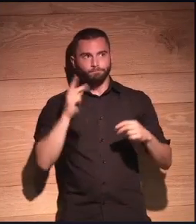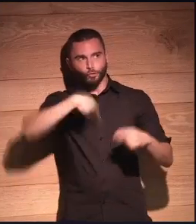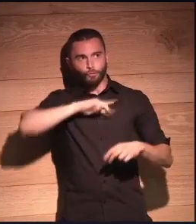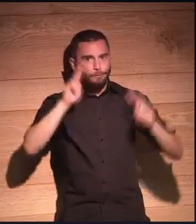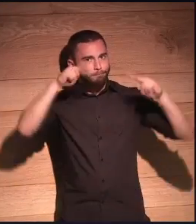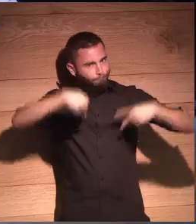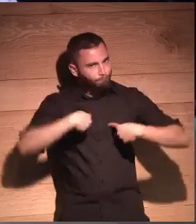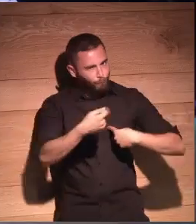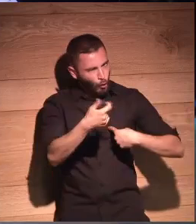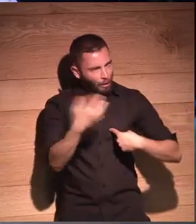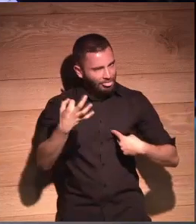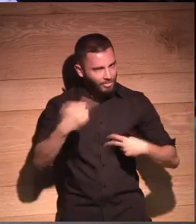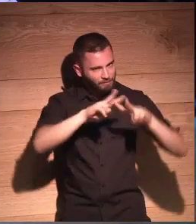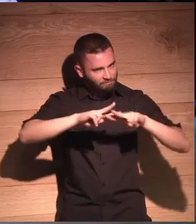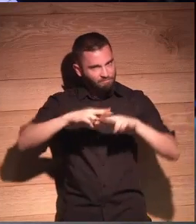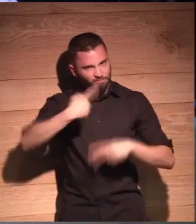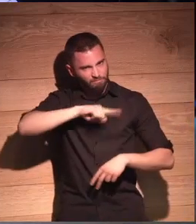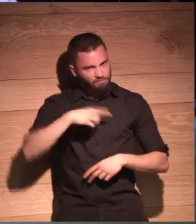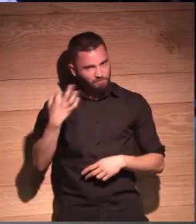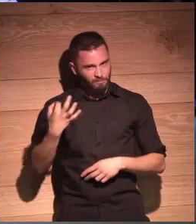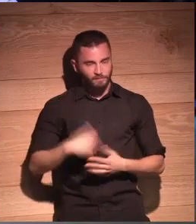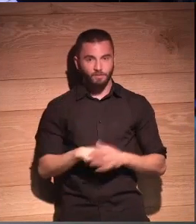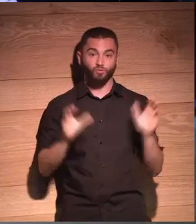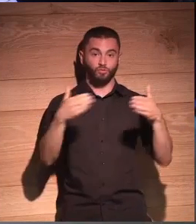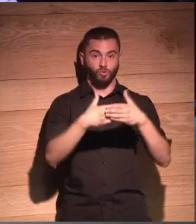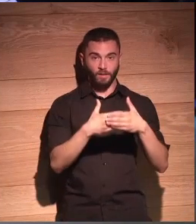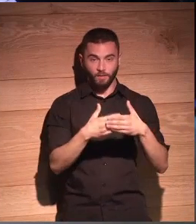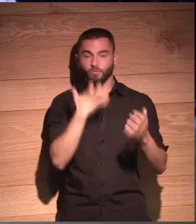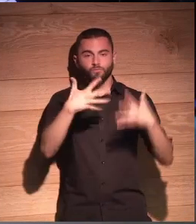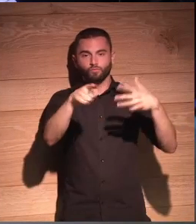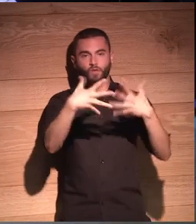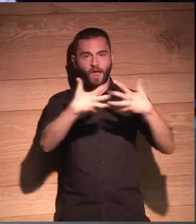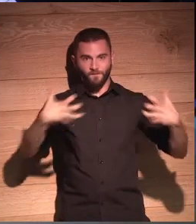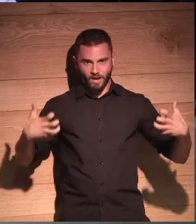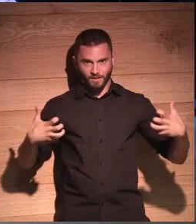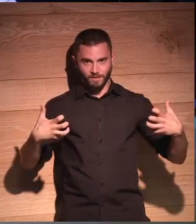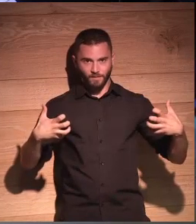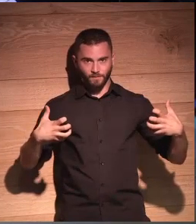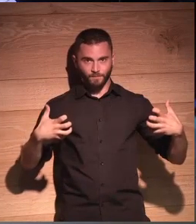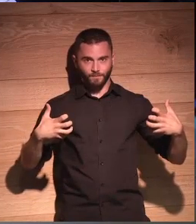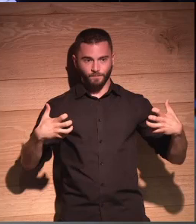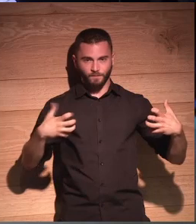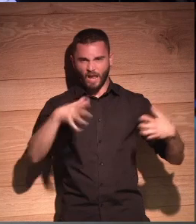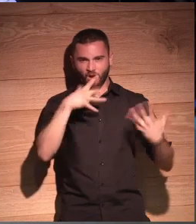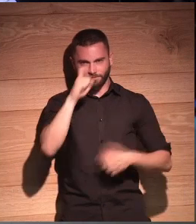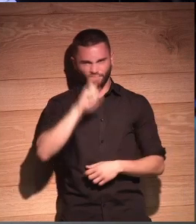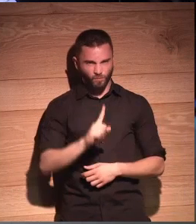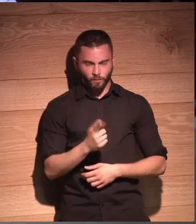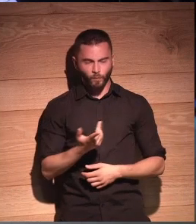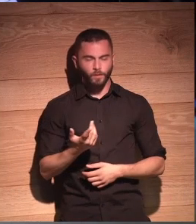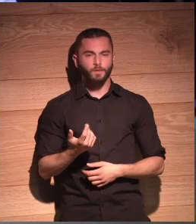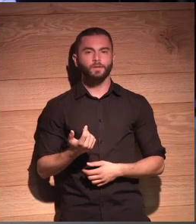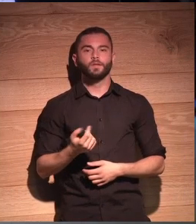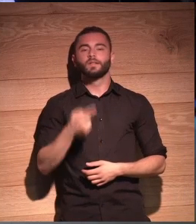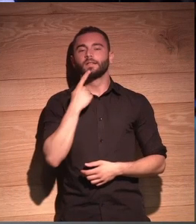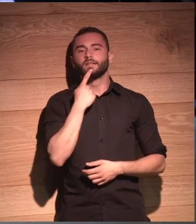poquito. ¿No? Psicólogo colectivo. No, pero tú citas una frase que ahora no recuerdo,